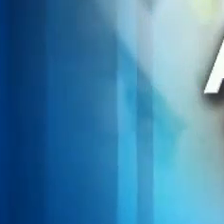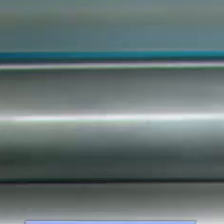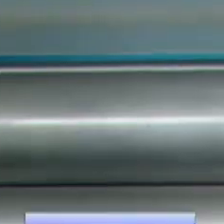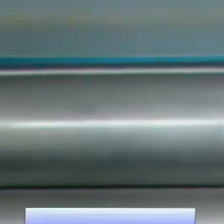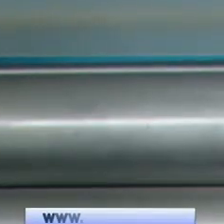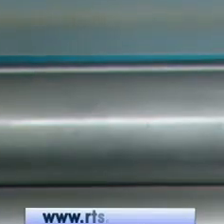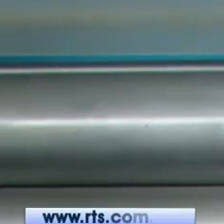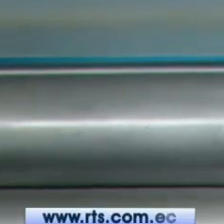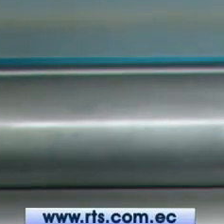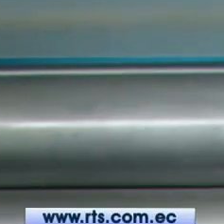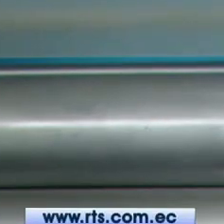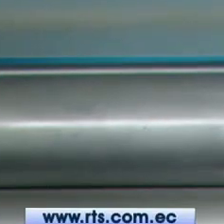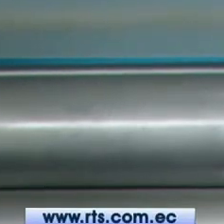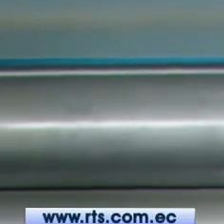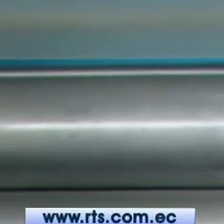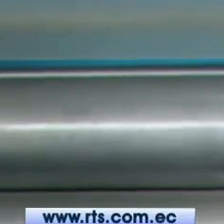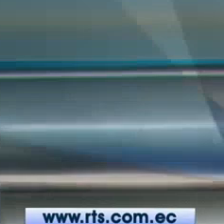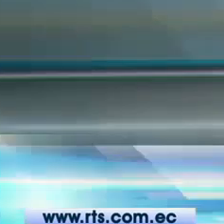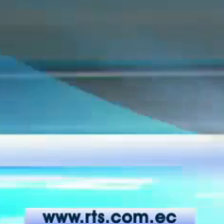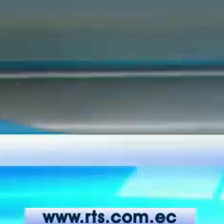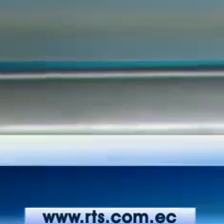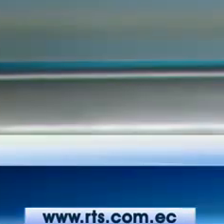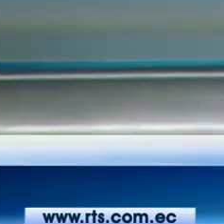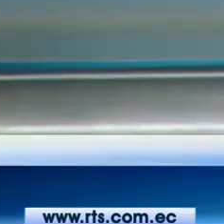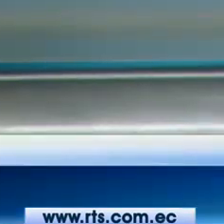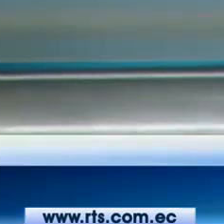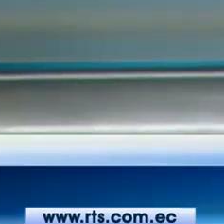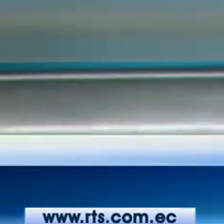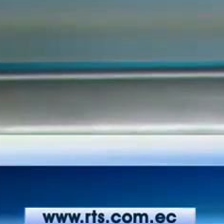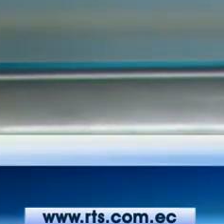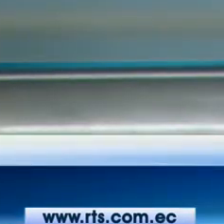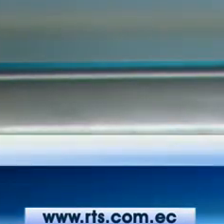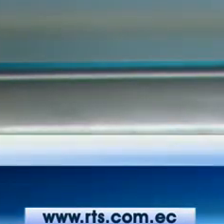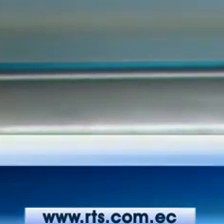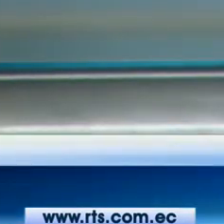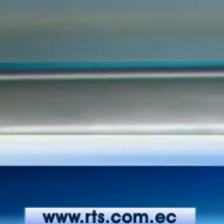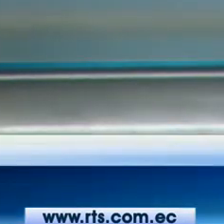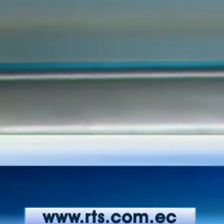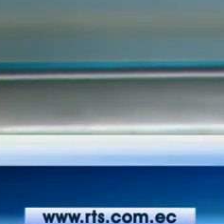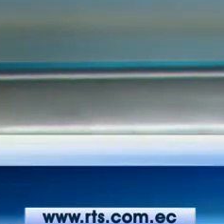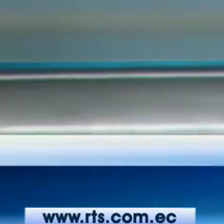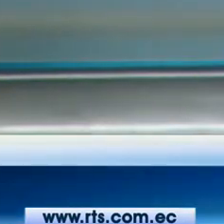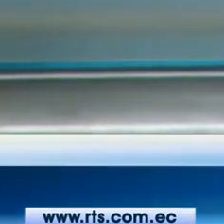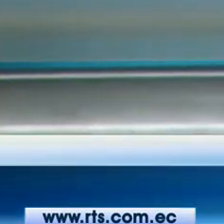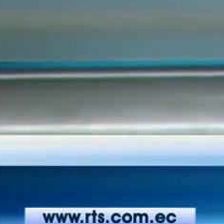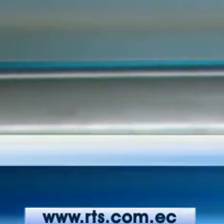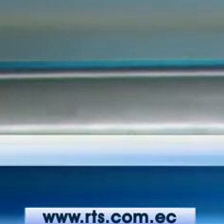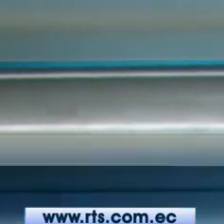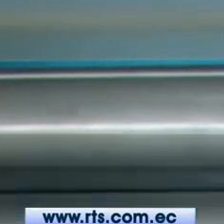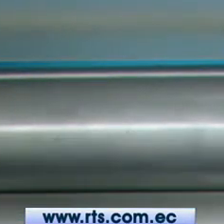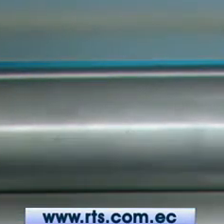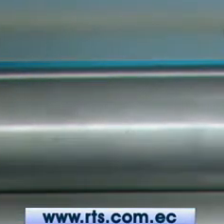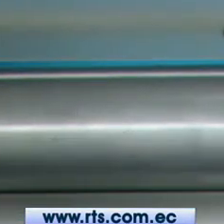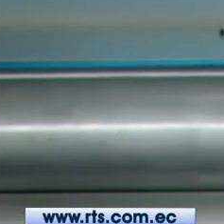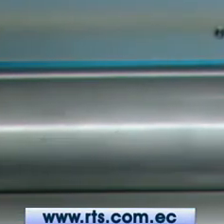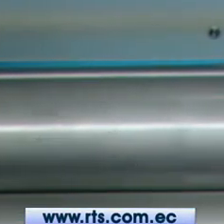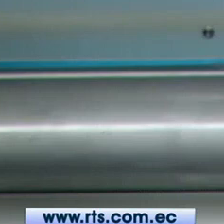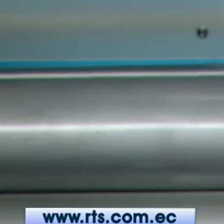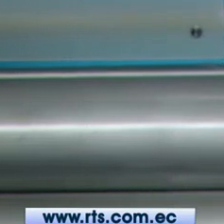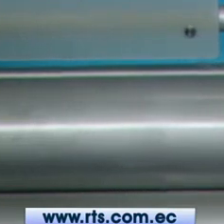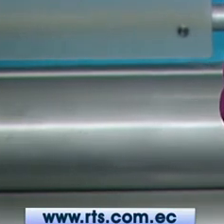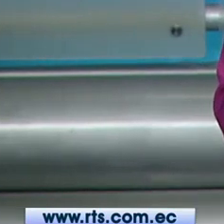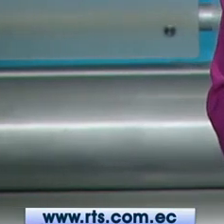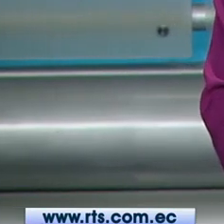Queridos televidentes, buenas noches y bienvenidos a su informativo La Noticia, emisión estelar. Iniciamos. Un cyber ubicado